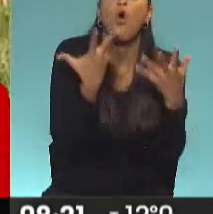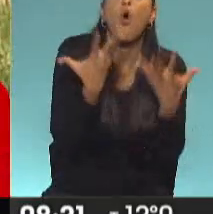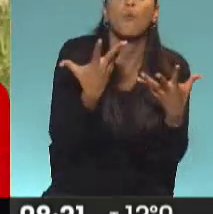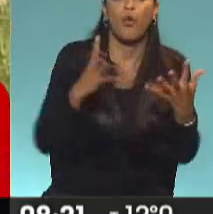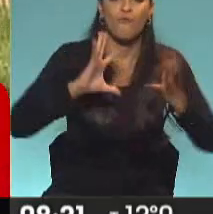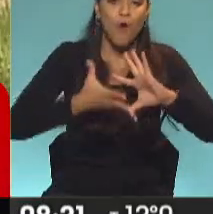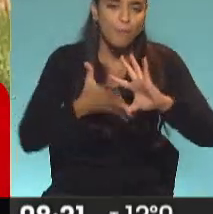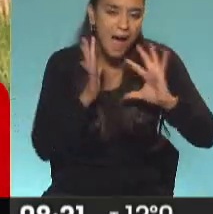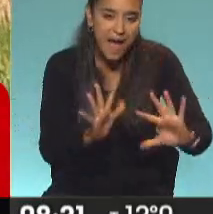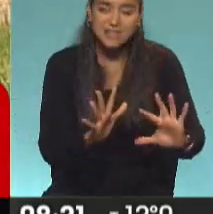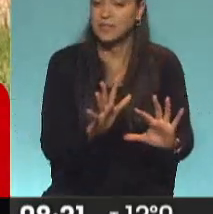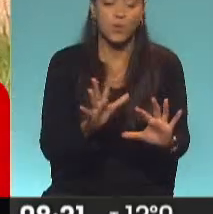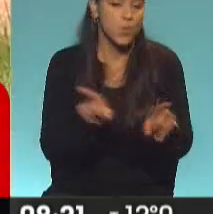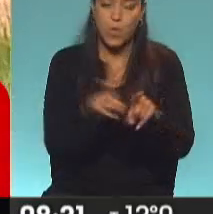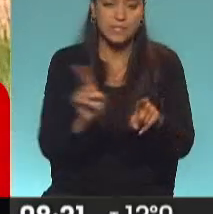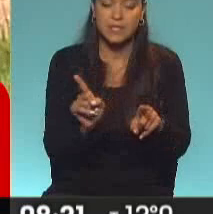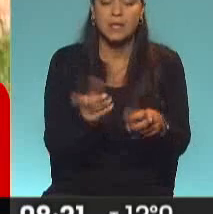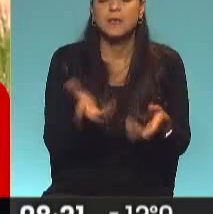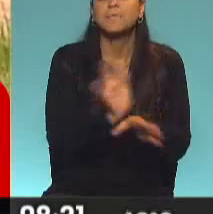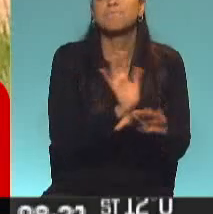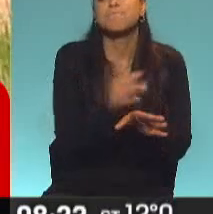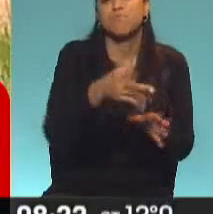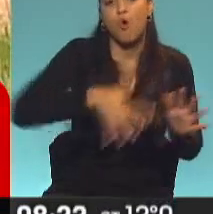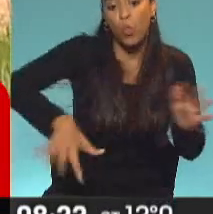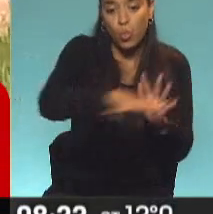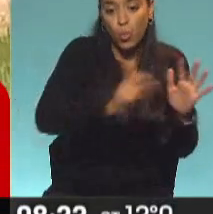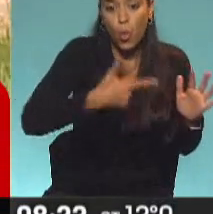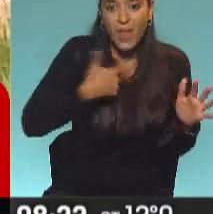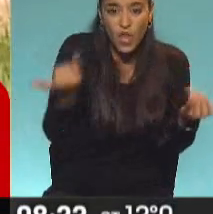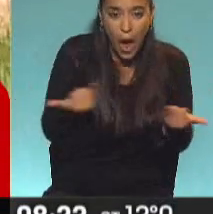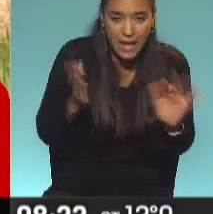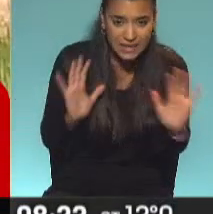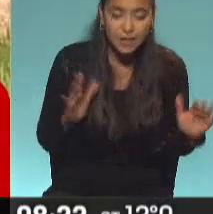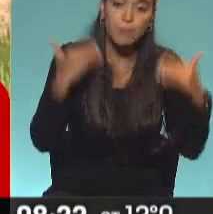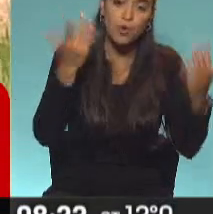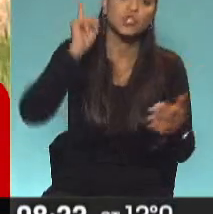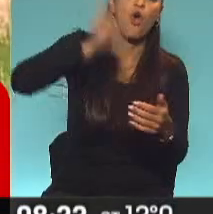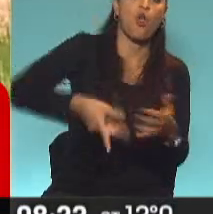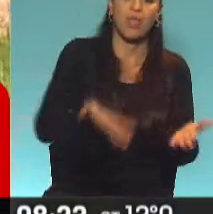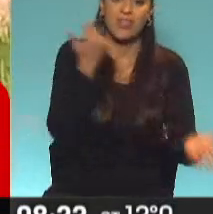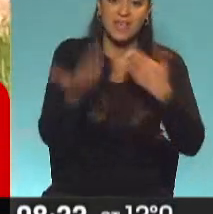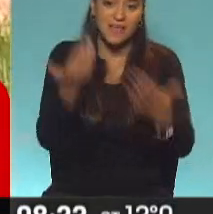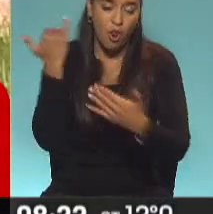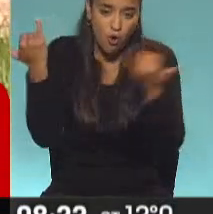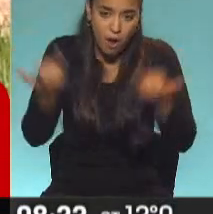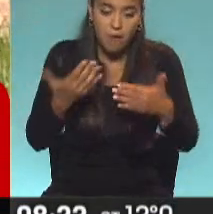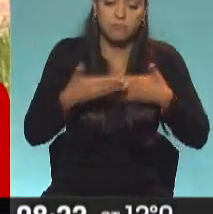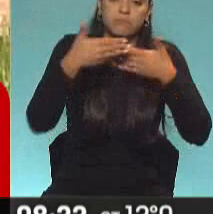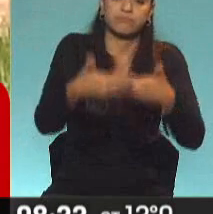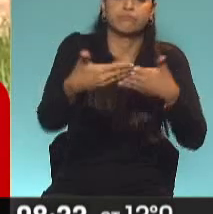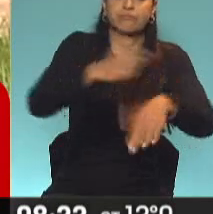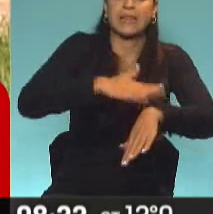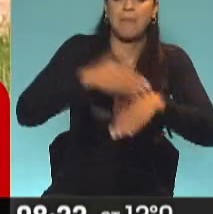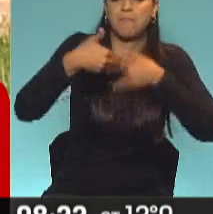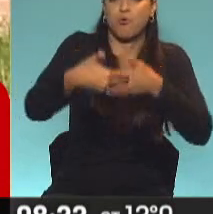porque sabemos, es cierto, que este predio tiene propietarios y por ese motivo la orden de desalojo y las distintas postergaciones. Ahora,